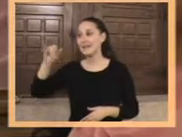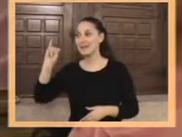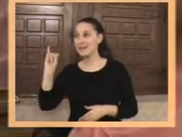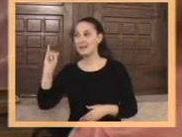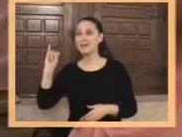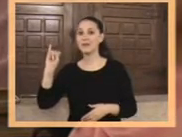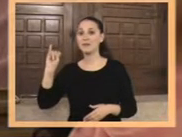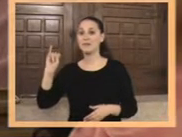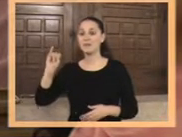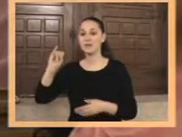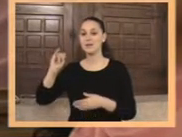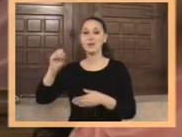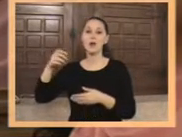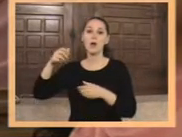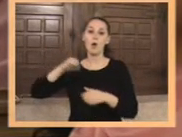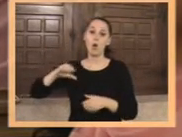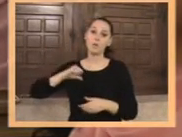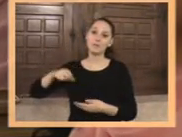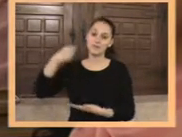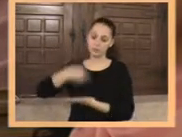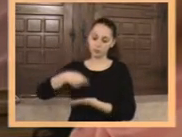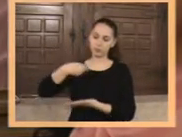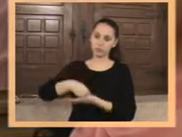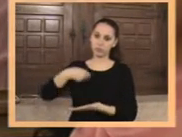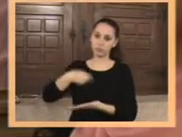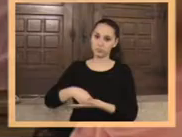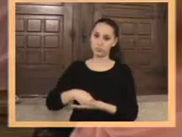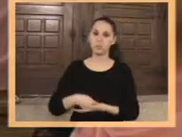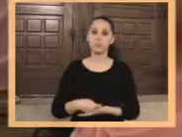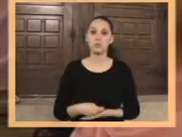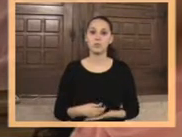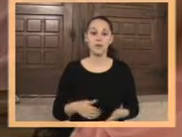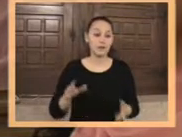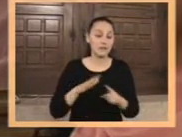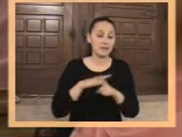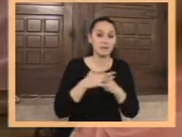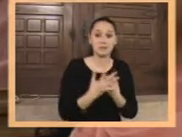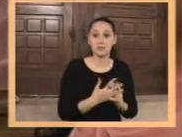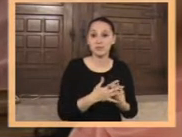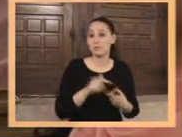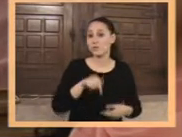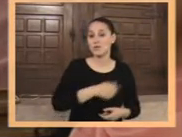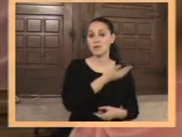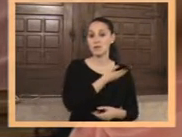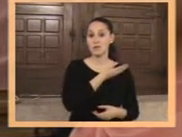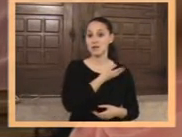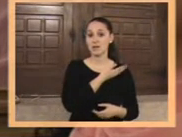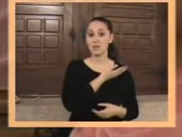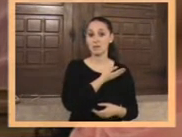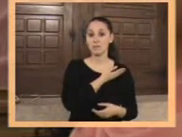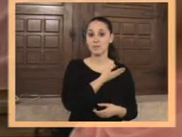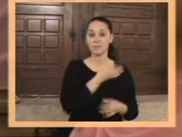La situación de Plasencia impide que no defendamos esos 400.000 euros. Está claro que nadie puede dejar de